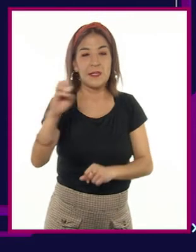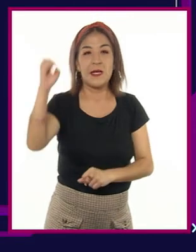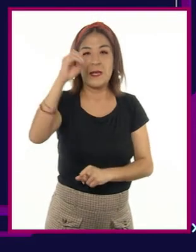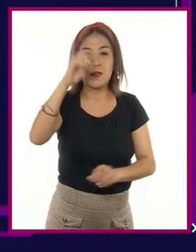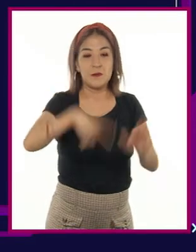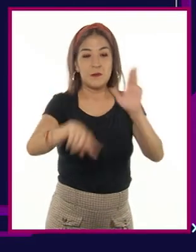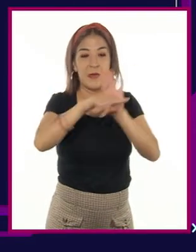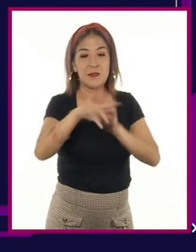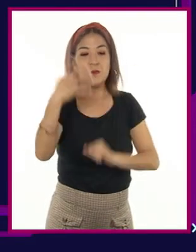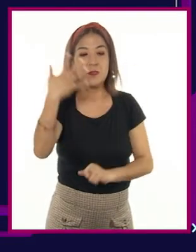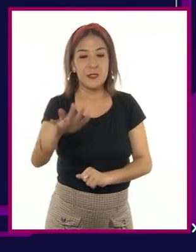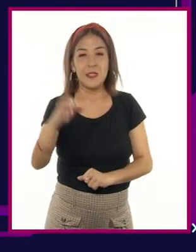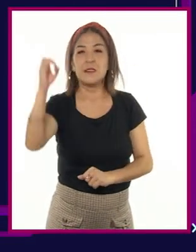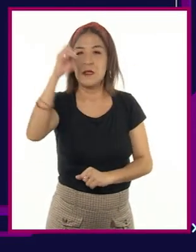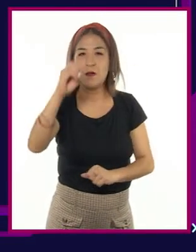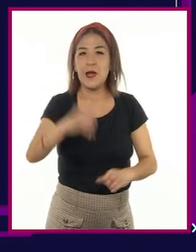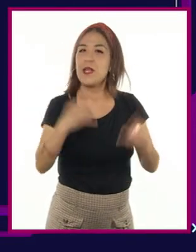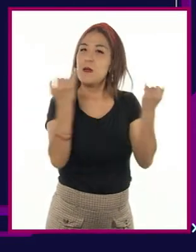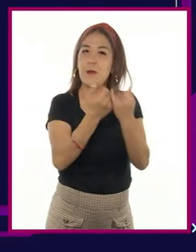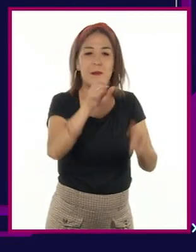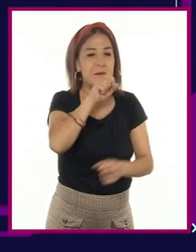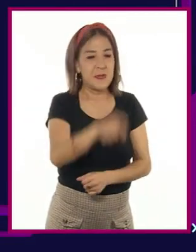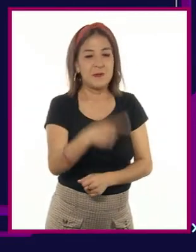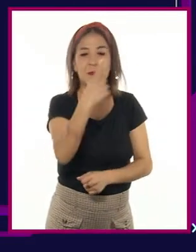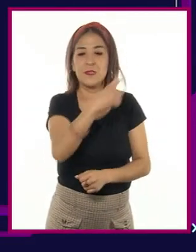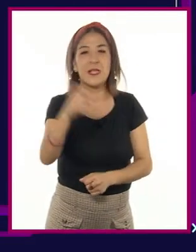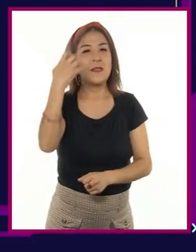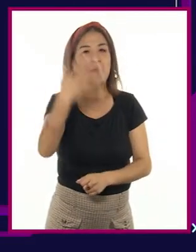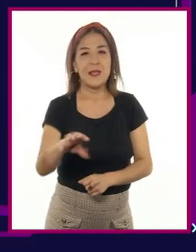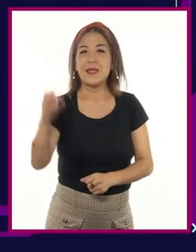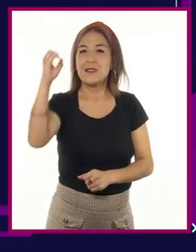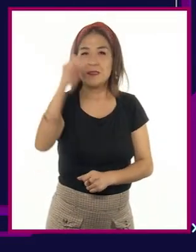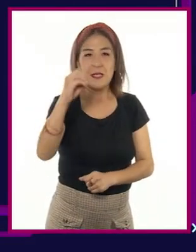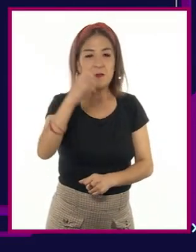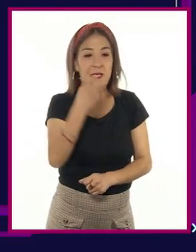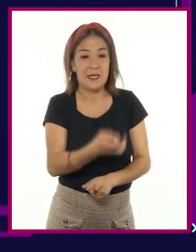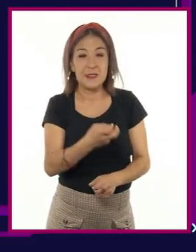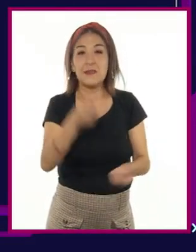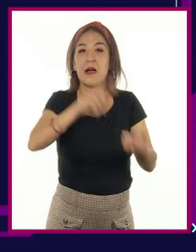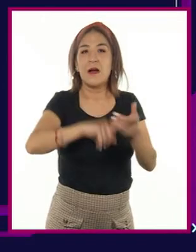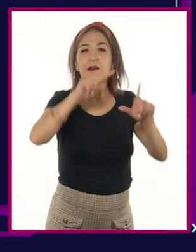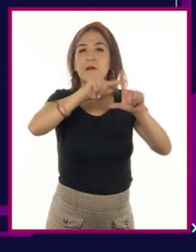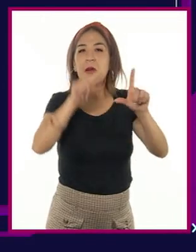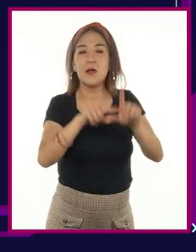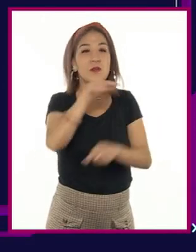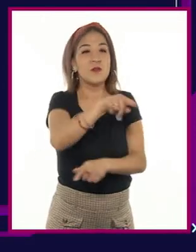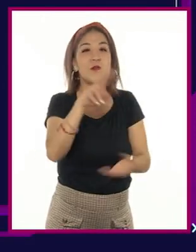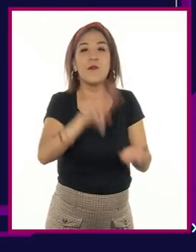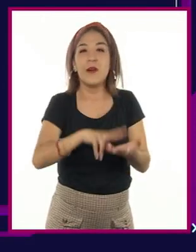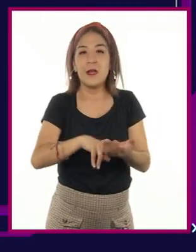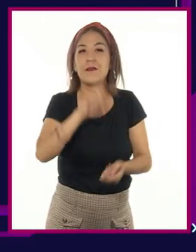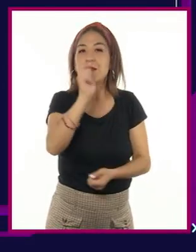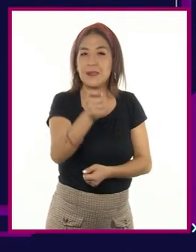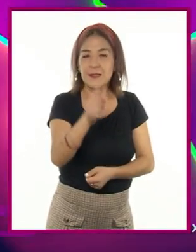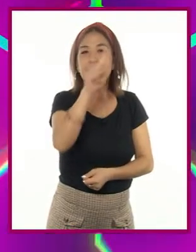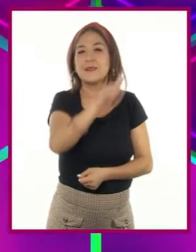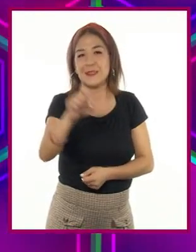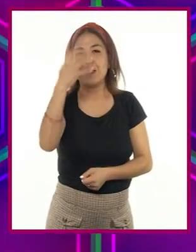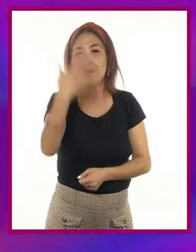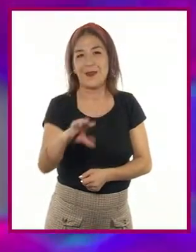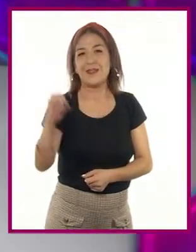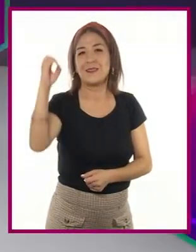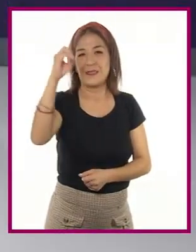que también es igual a 110 grados de este modo los ángulos marcados tienen un valor de 110